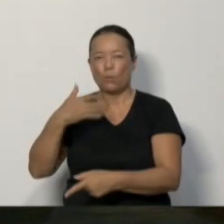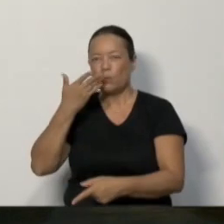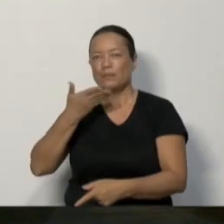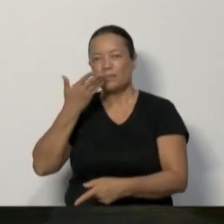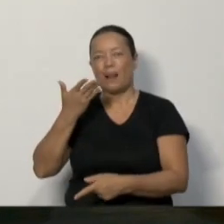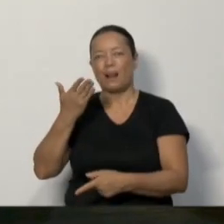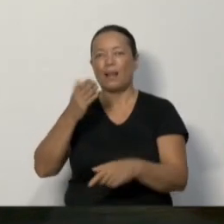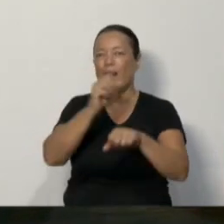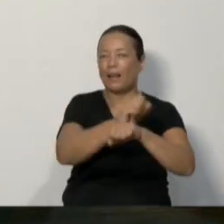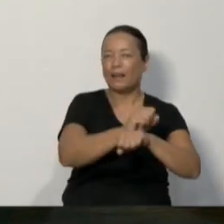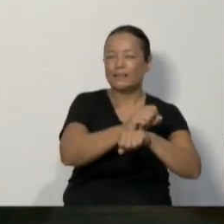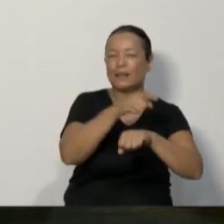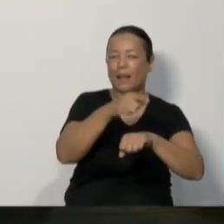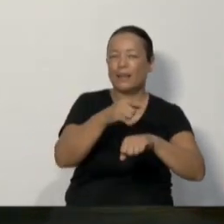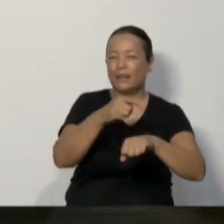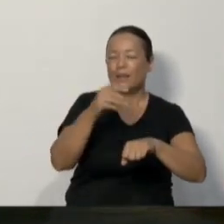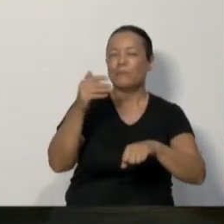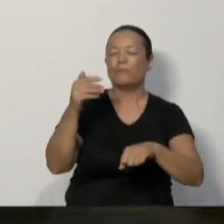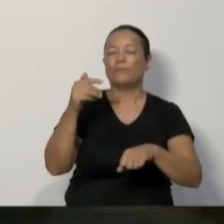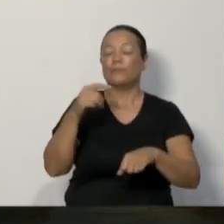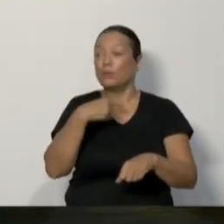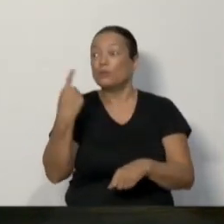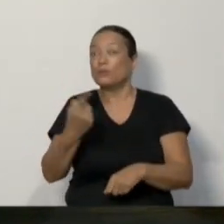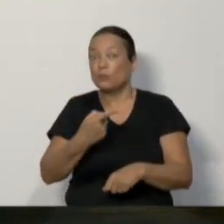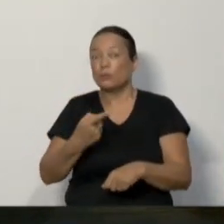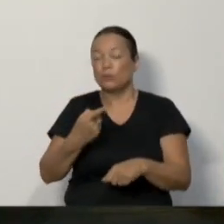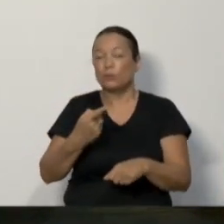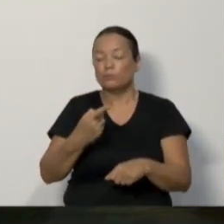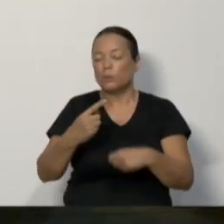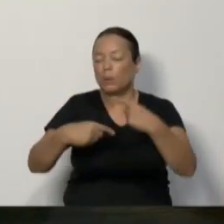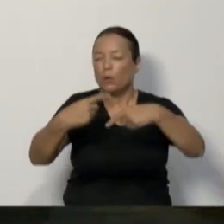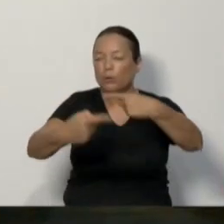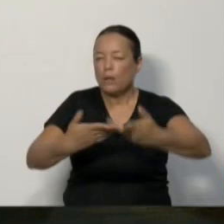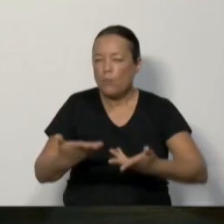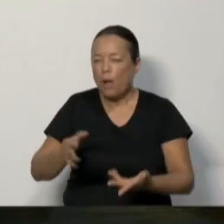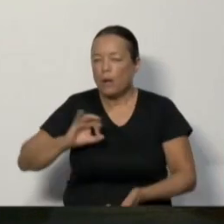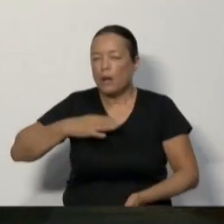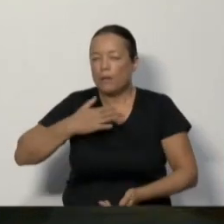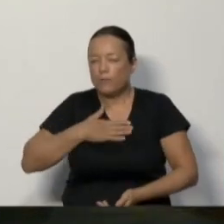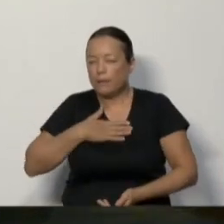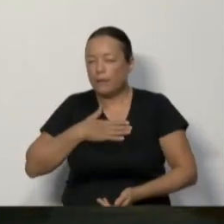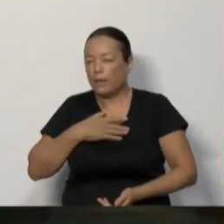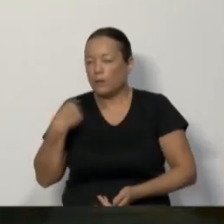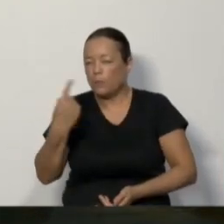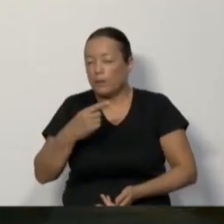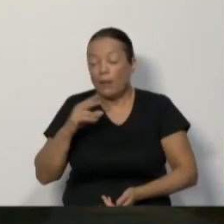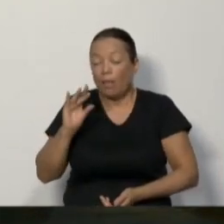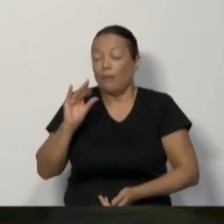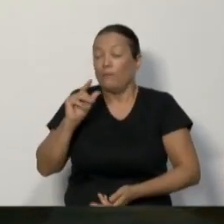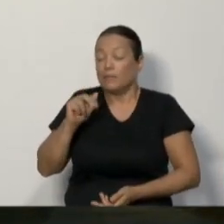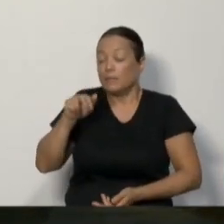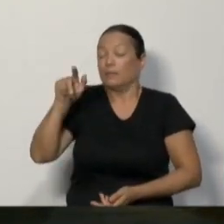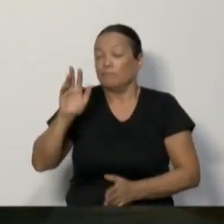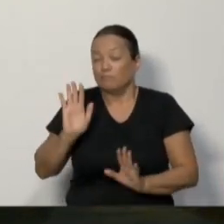cárcel. Y él allí decía, nosotros tuvimos que sobrellevar la vida que se nos había hecho cuesta arriba